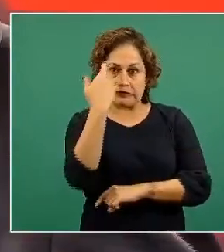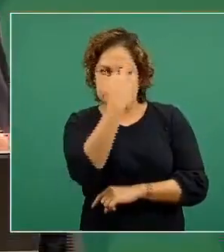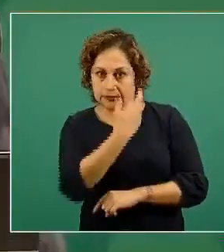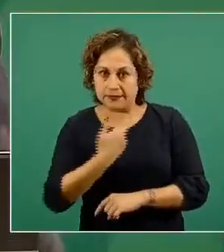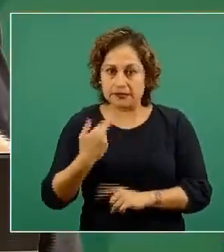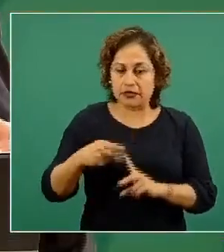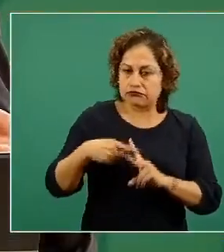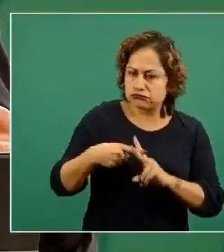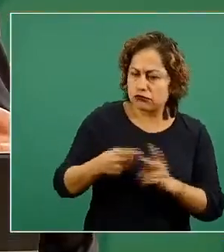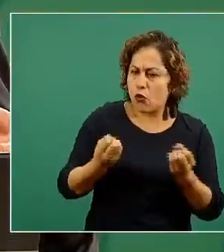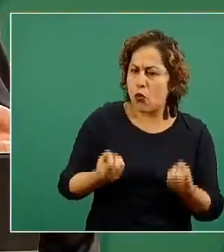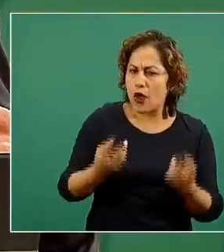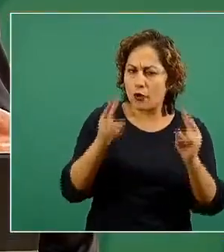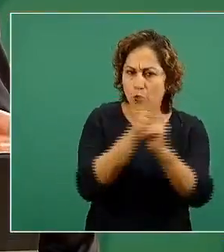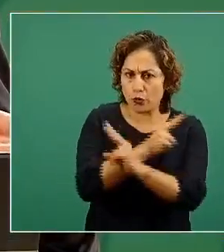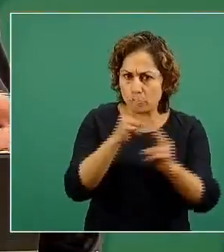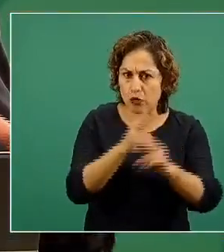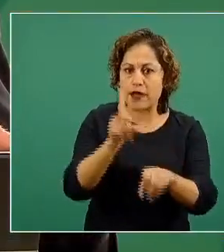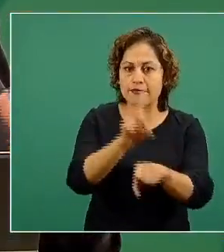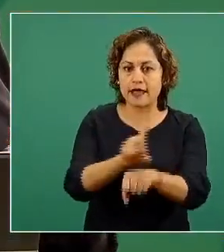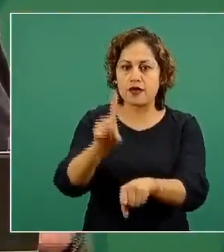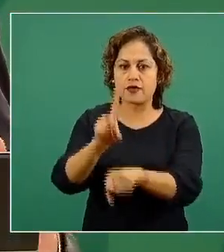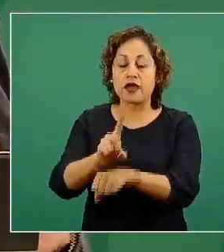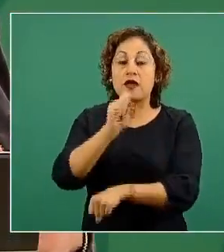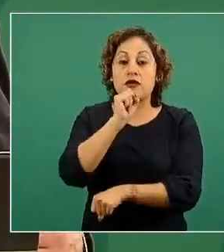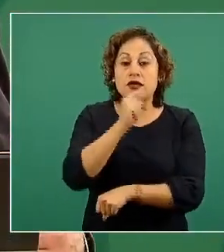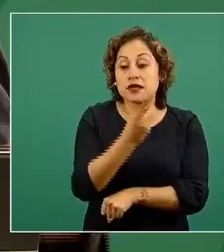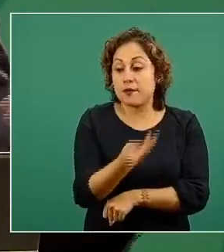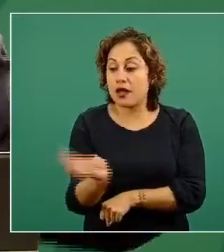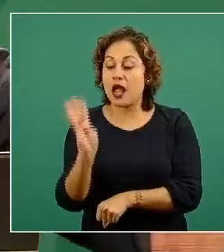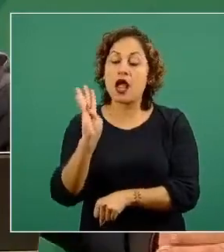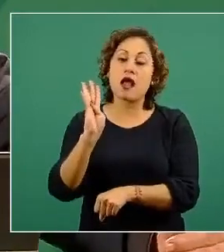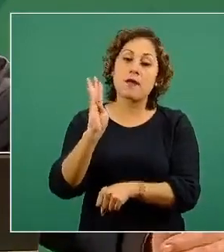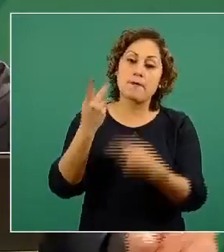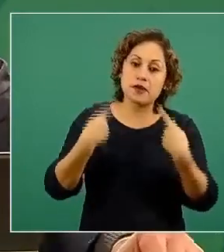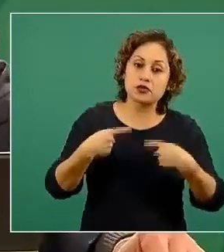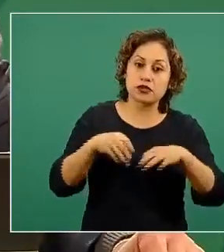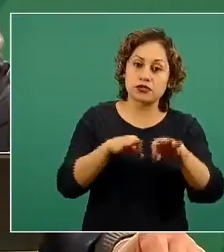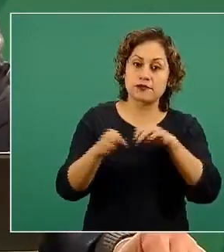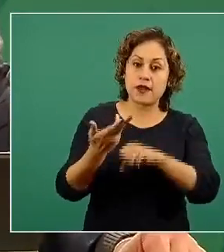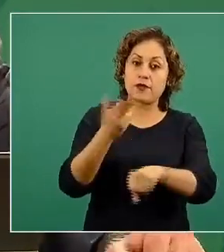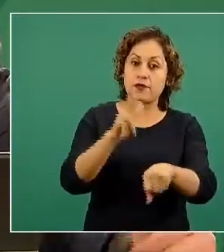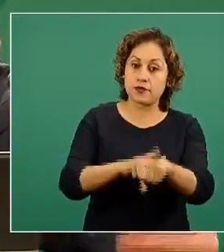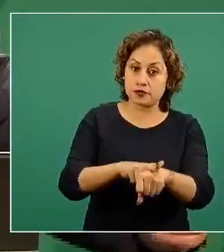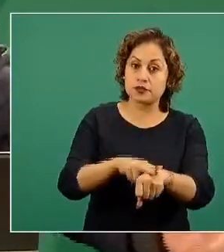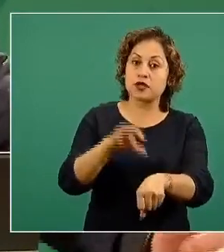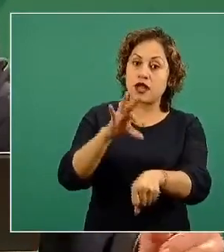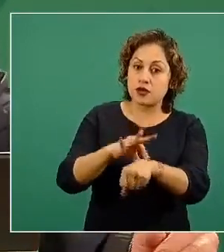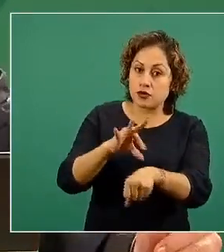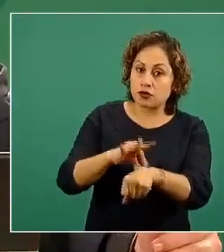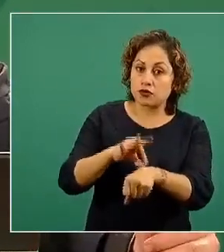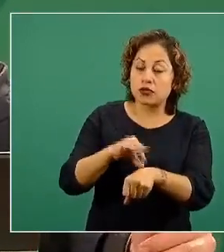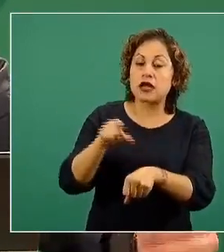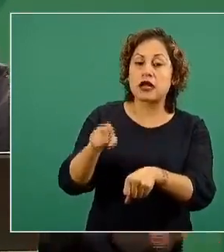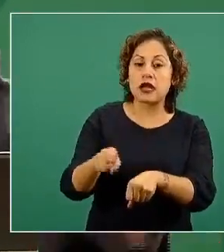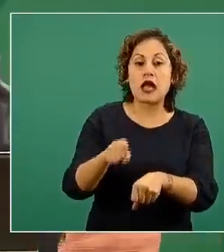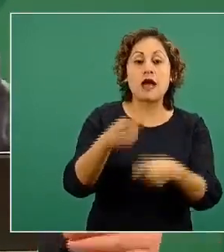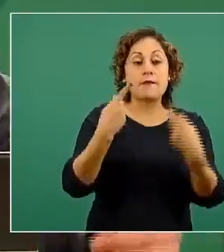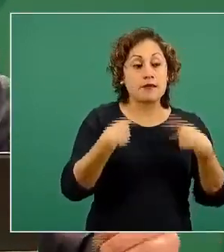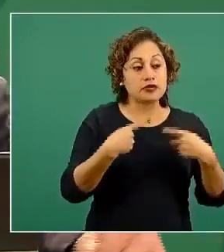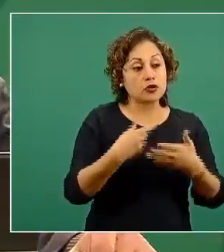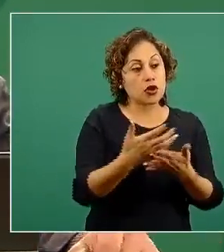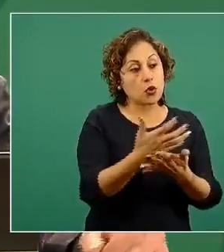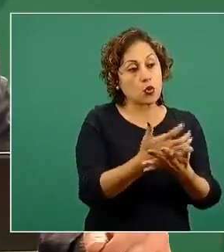sector para tener pacientes, ya sea o en el periodo post-hospitalización